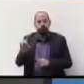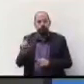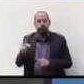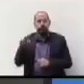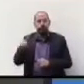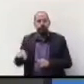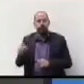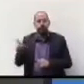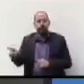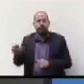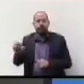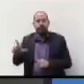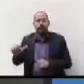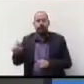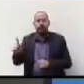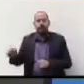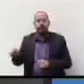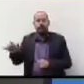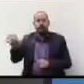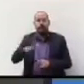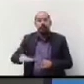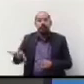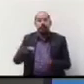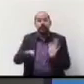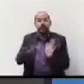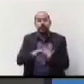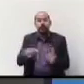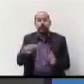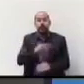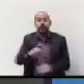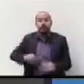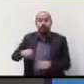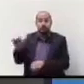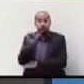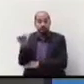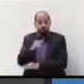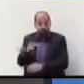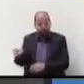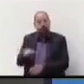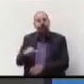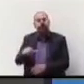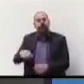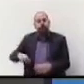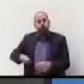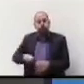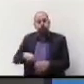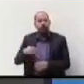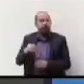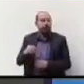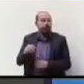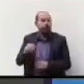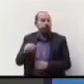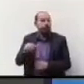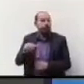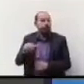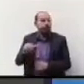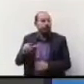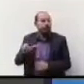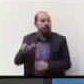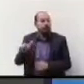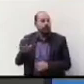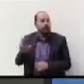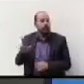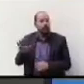APA, generador de violencia en la zona metropolitana y el municipio de Atlixco. La detención de Laila Estefanía N., conocida como la Barbie,